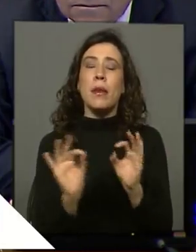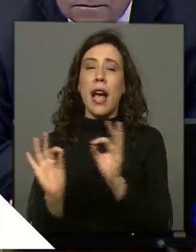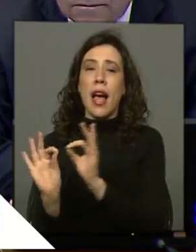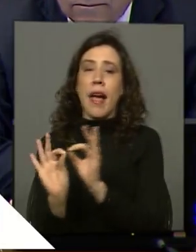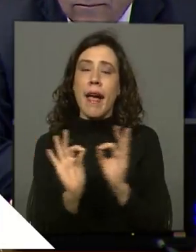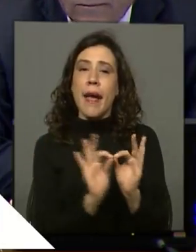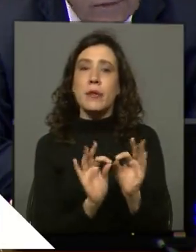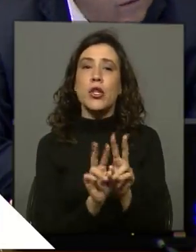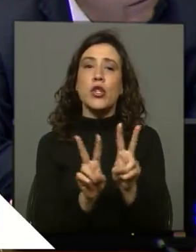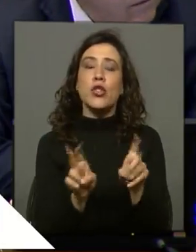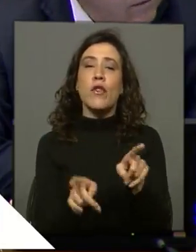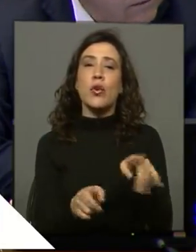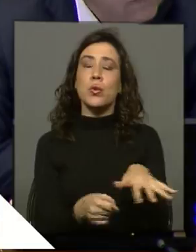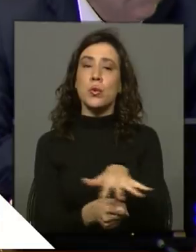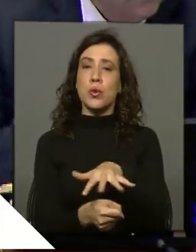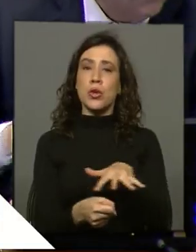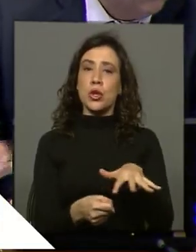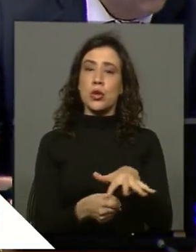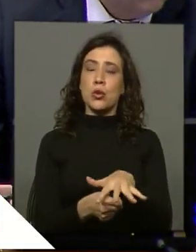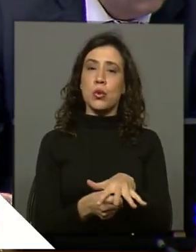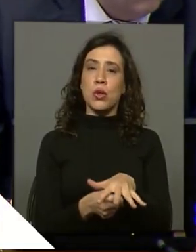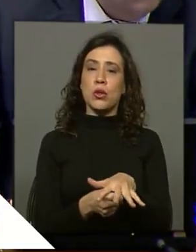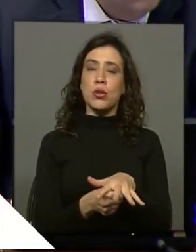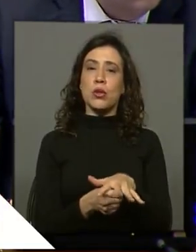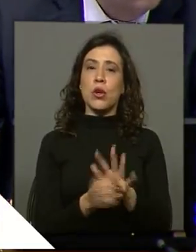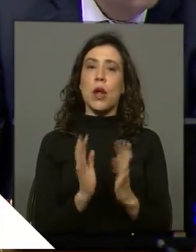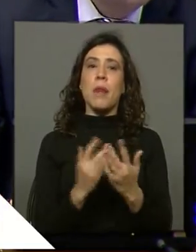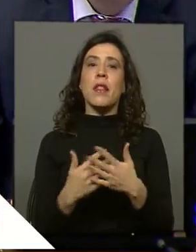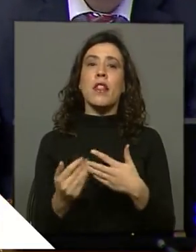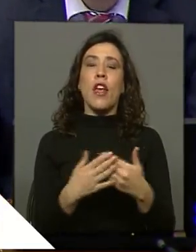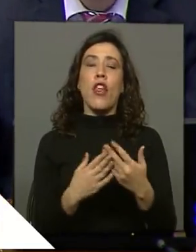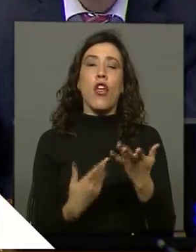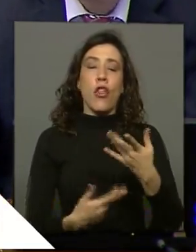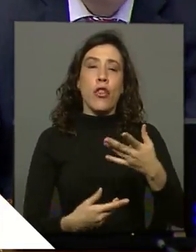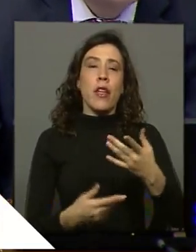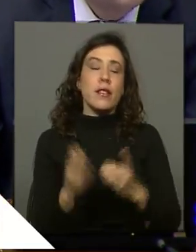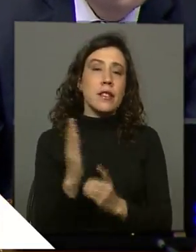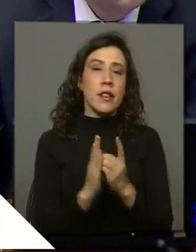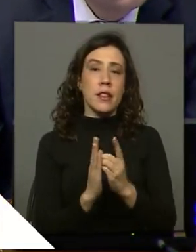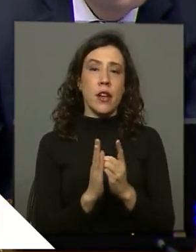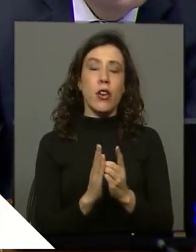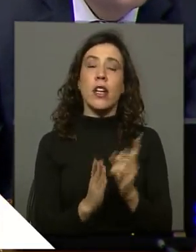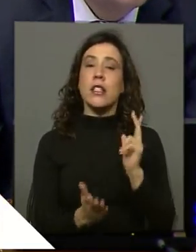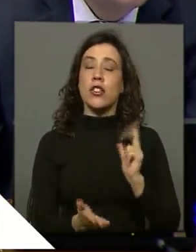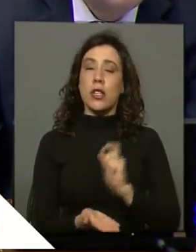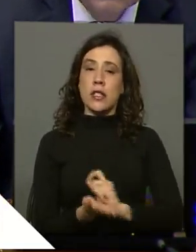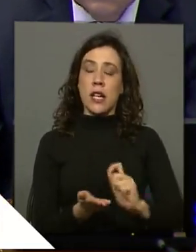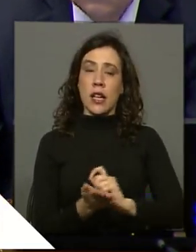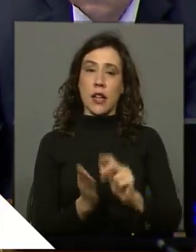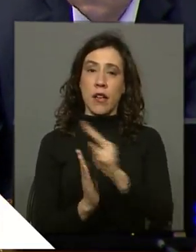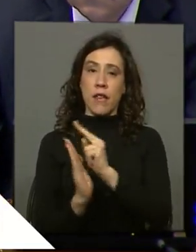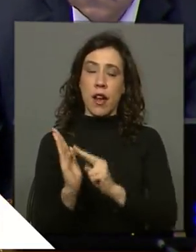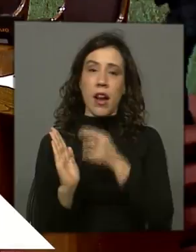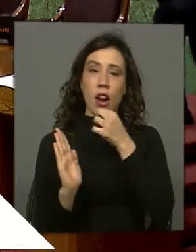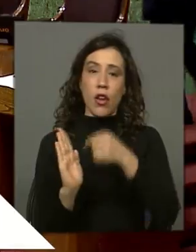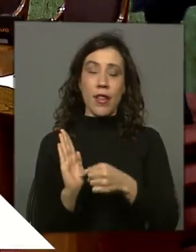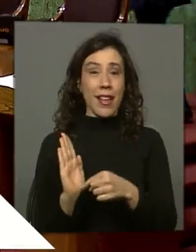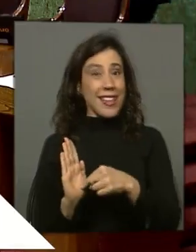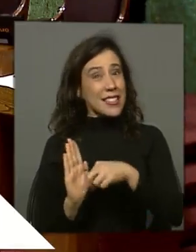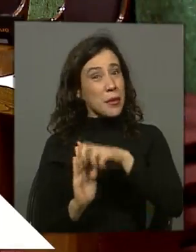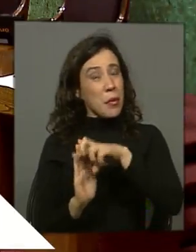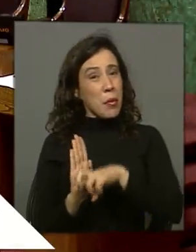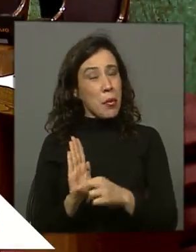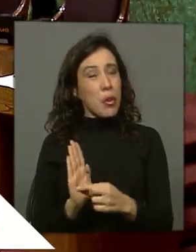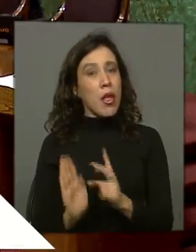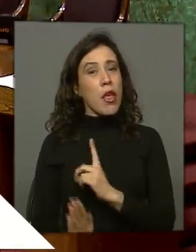específicas relativa a su condición y contexto en el que se desenvuelve el señor secretario dará lectura a su parte de disposición este proyecto